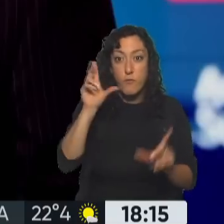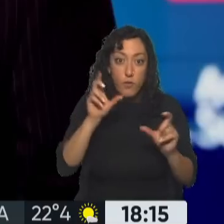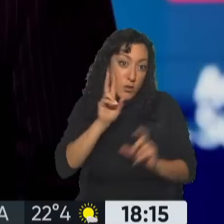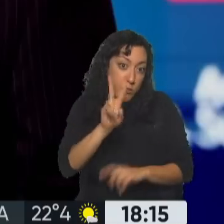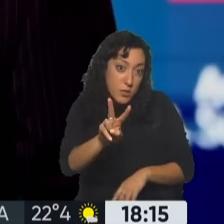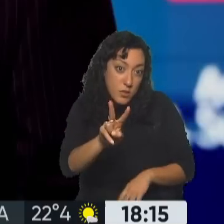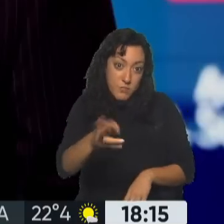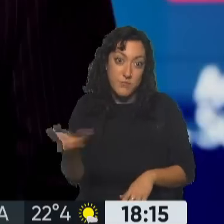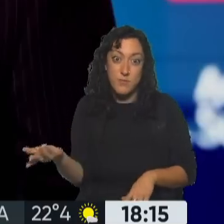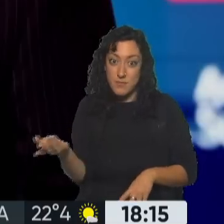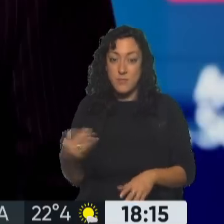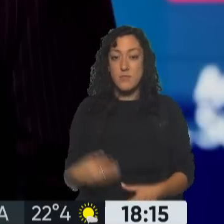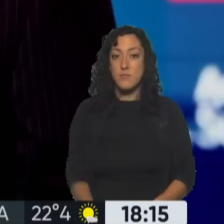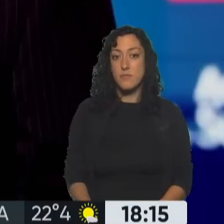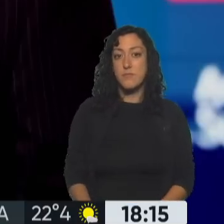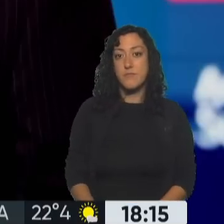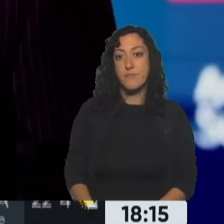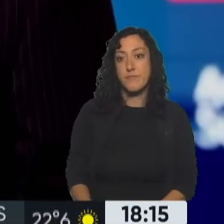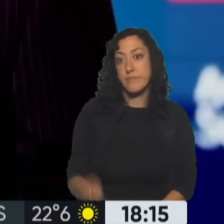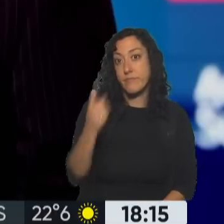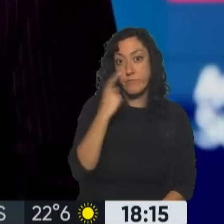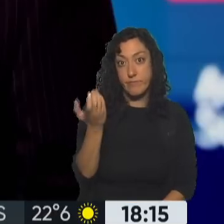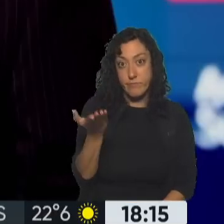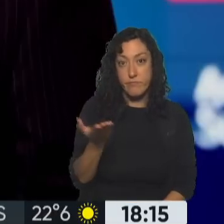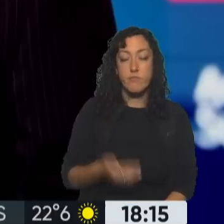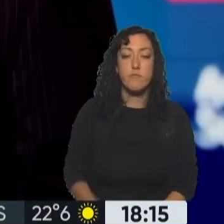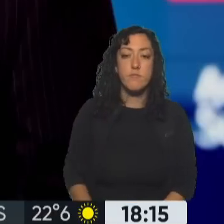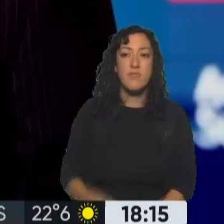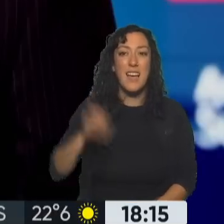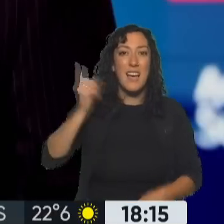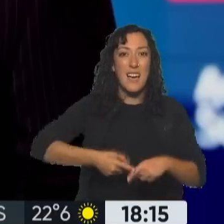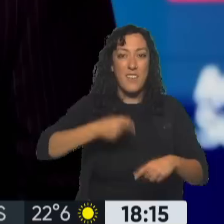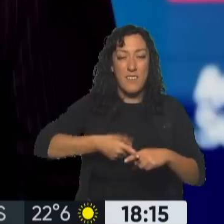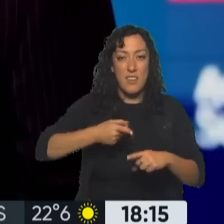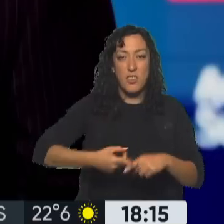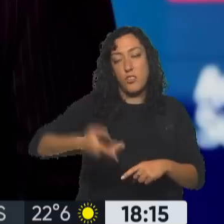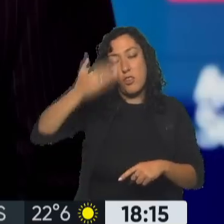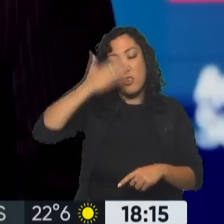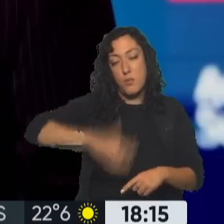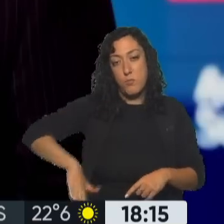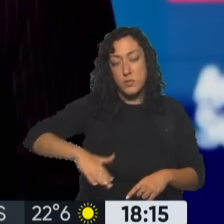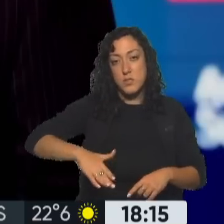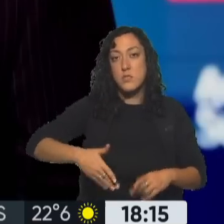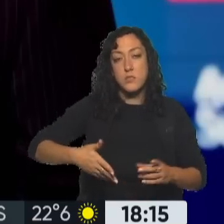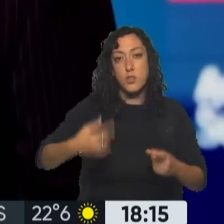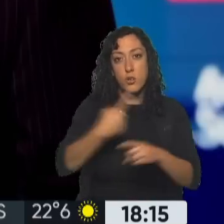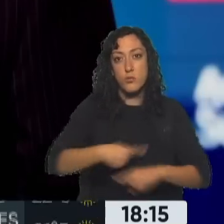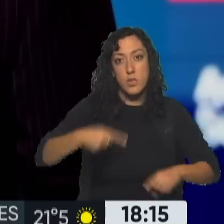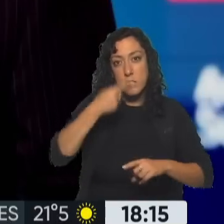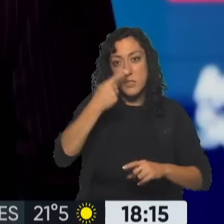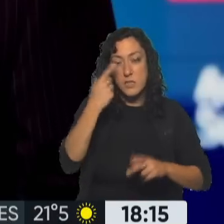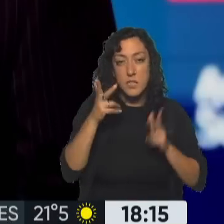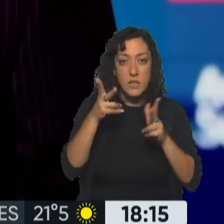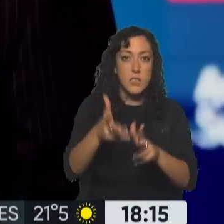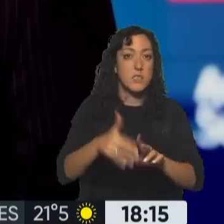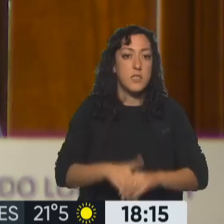Ah, mira. Ahí está, claro. ¿Te das cuenta? En ese evento, después lo vamos a repasar, ¿no? Pero se dijeron cosas muy interesantes y el título